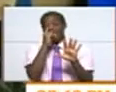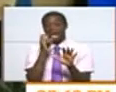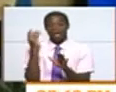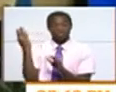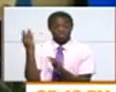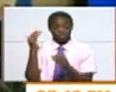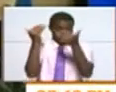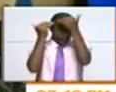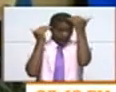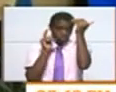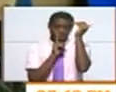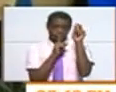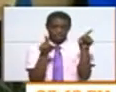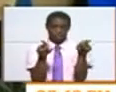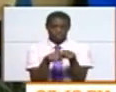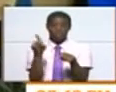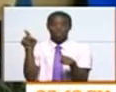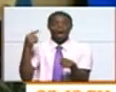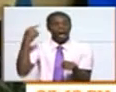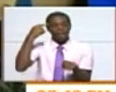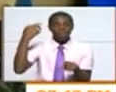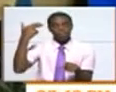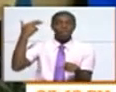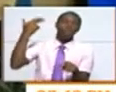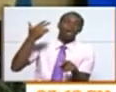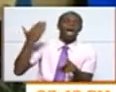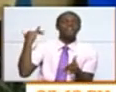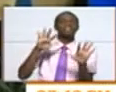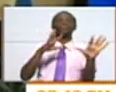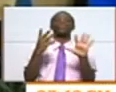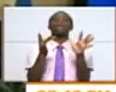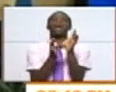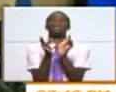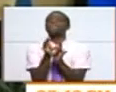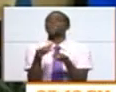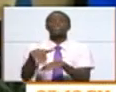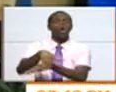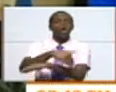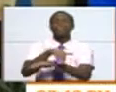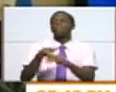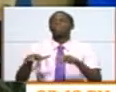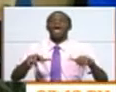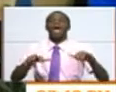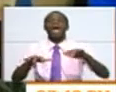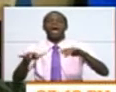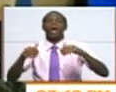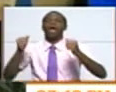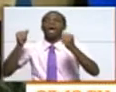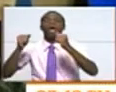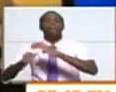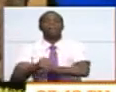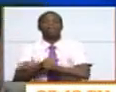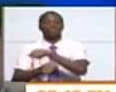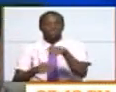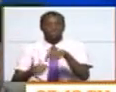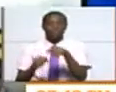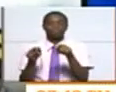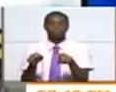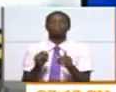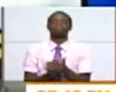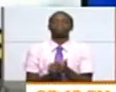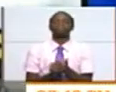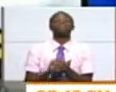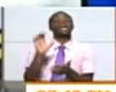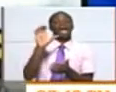edad, recibió un disparo en la cabeza el 19 de abril en las inmediaciones de una manifestación opositora. En